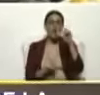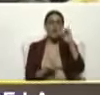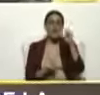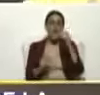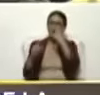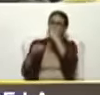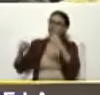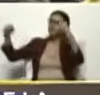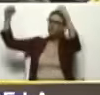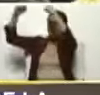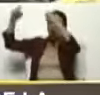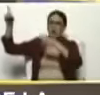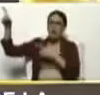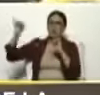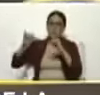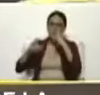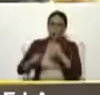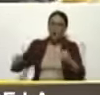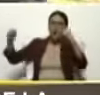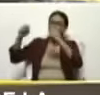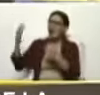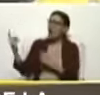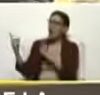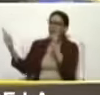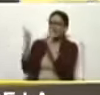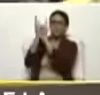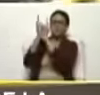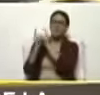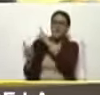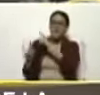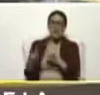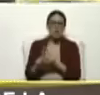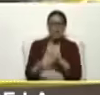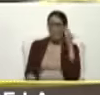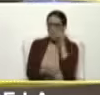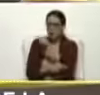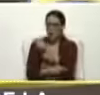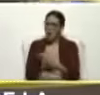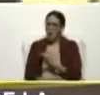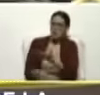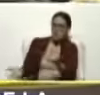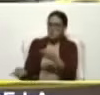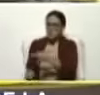Y cuando se enfrentó a Goliat, y Goliat amenazando, vituperiando,